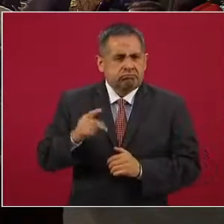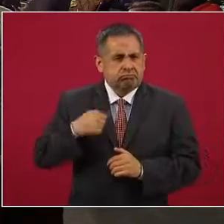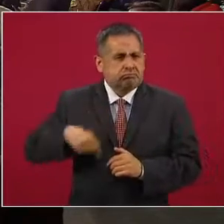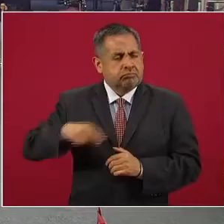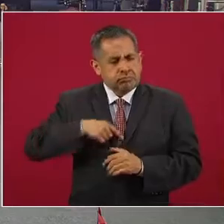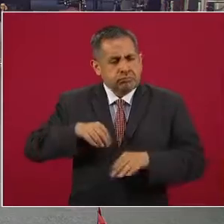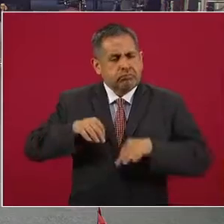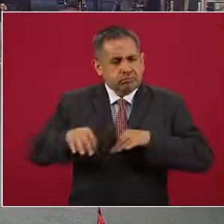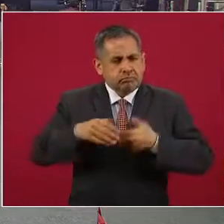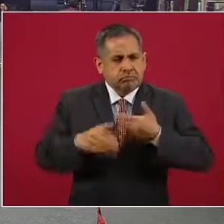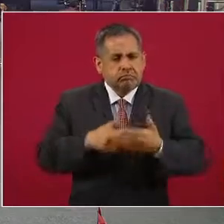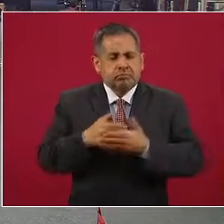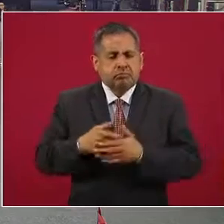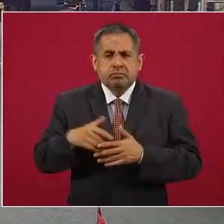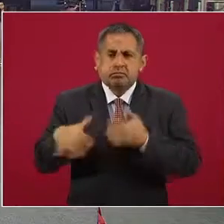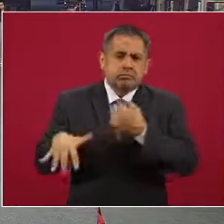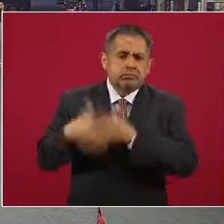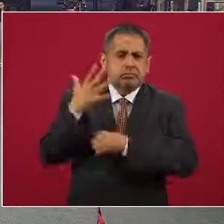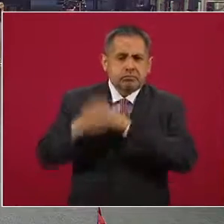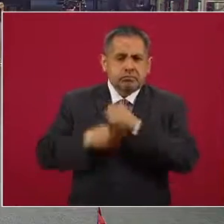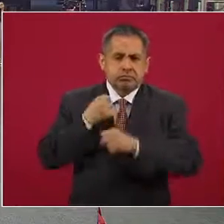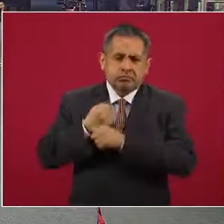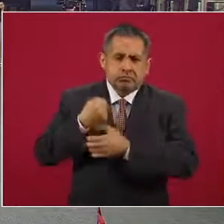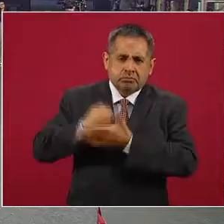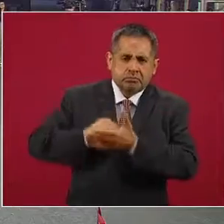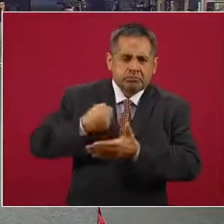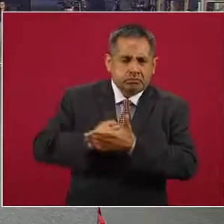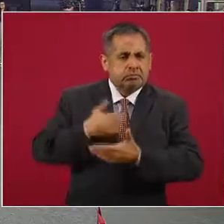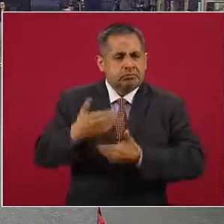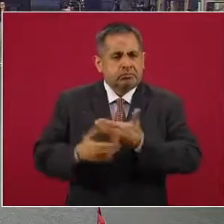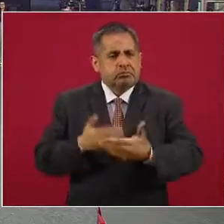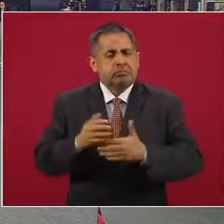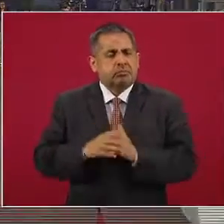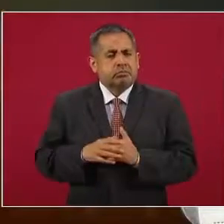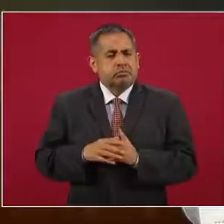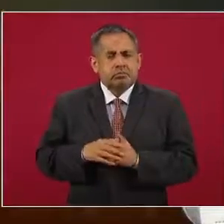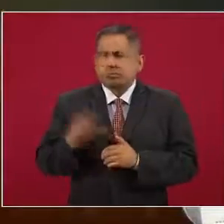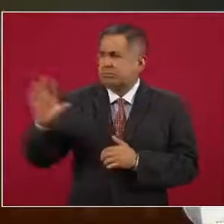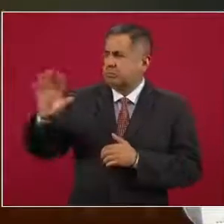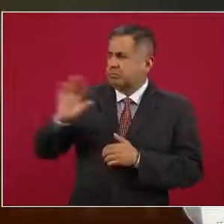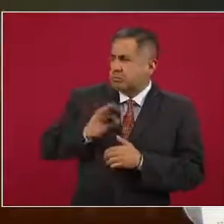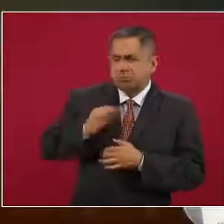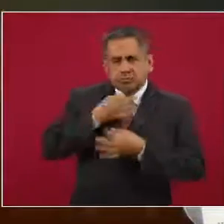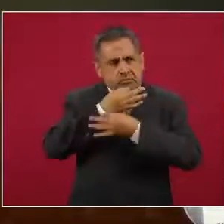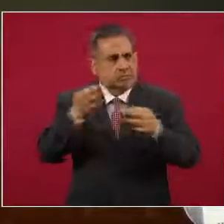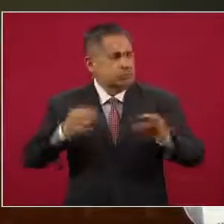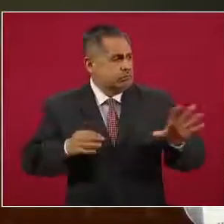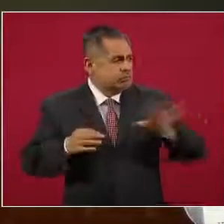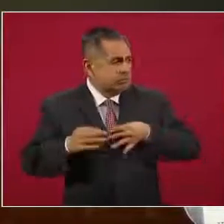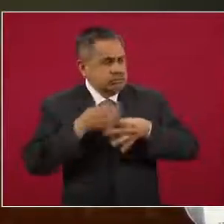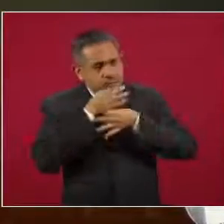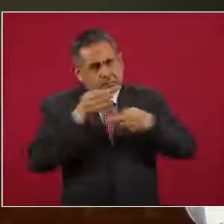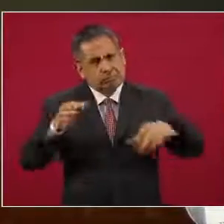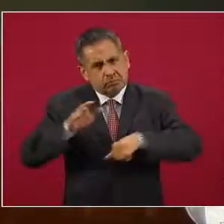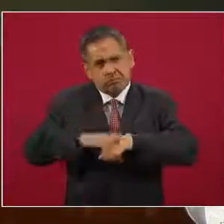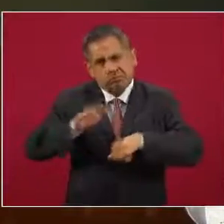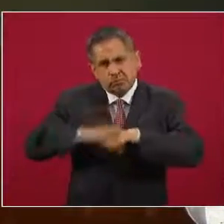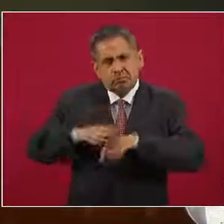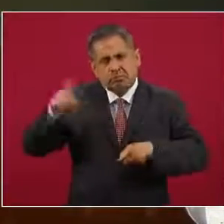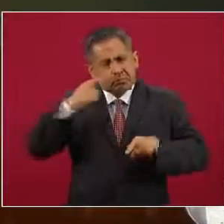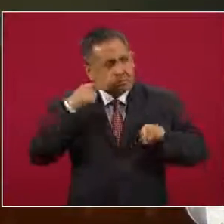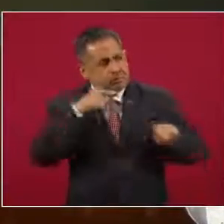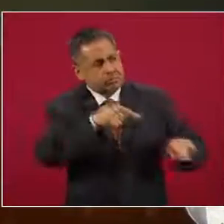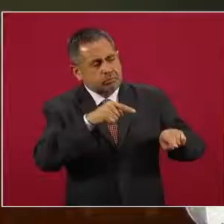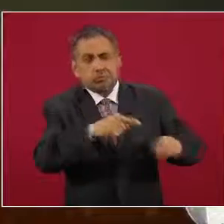una labor, o tengo una labor de 15 años, siendo la voz de quien ocupa, que siempre es